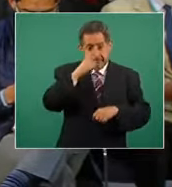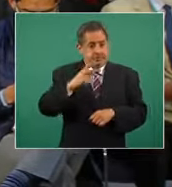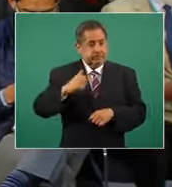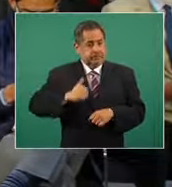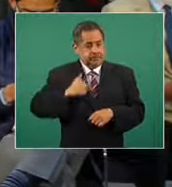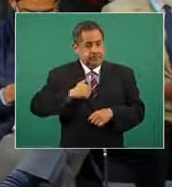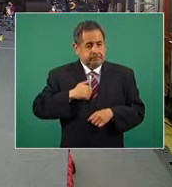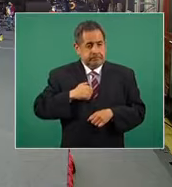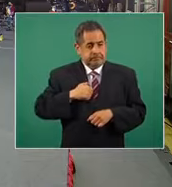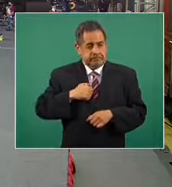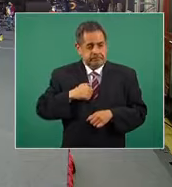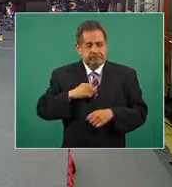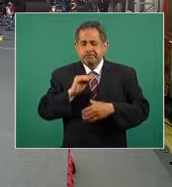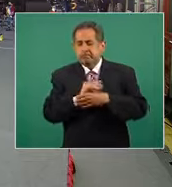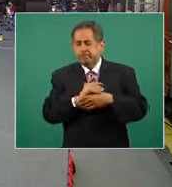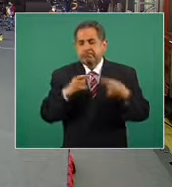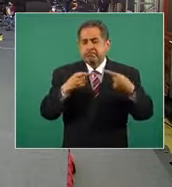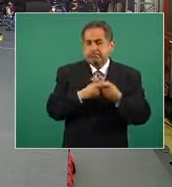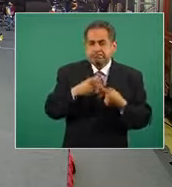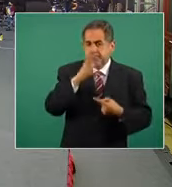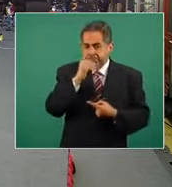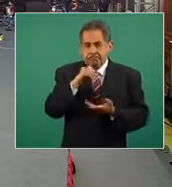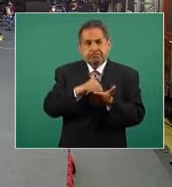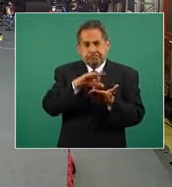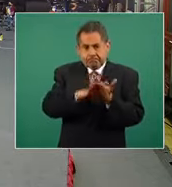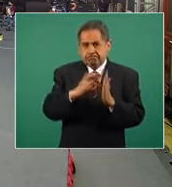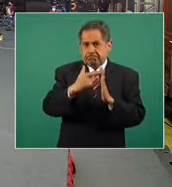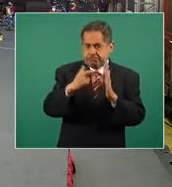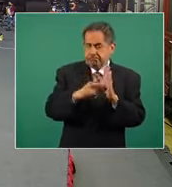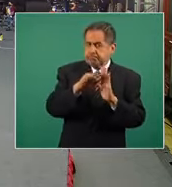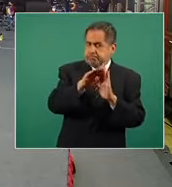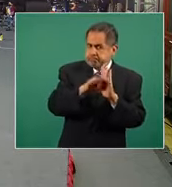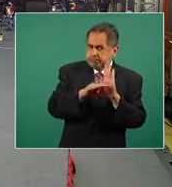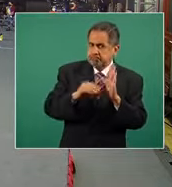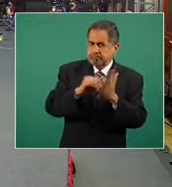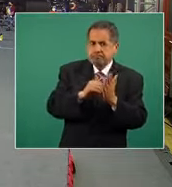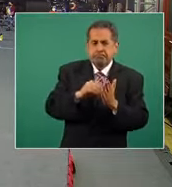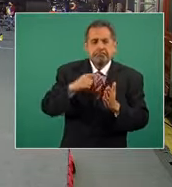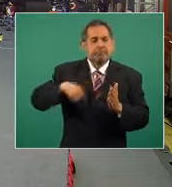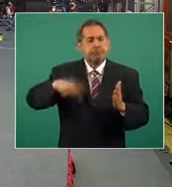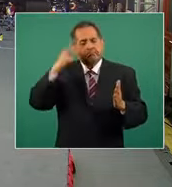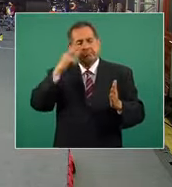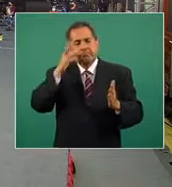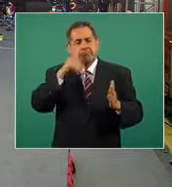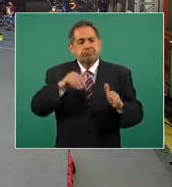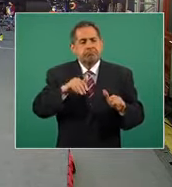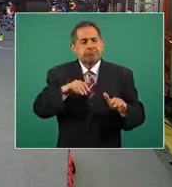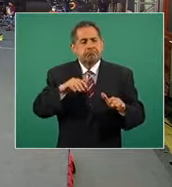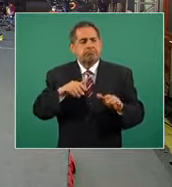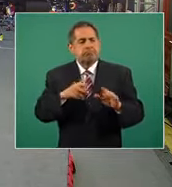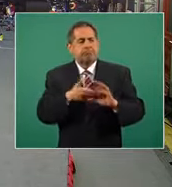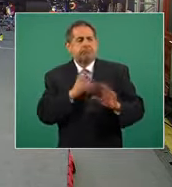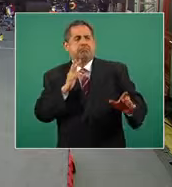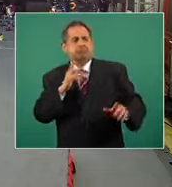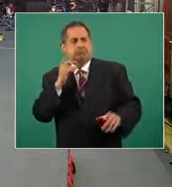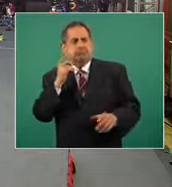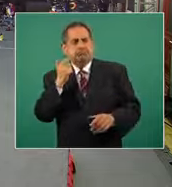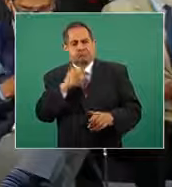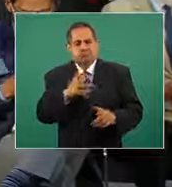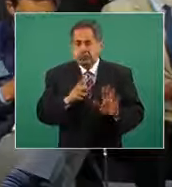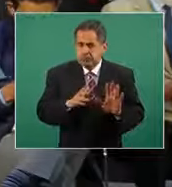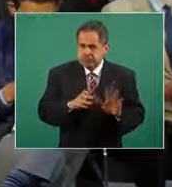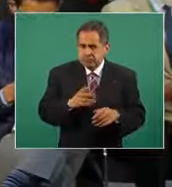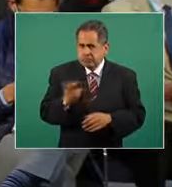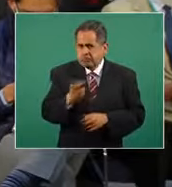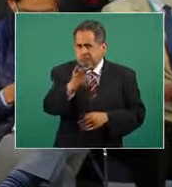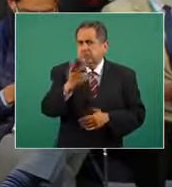hay reglas puestas por la reforma energética anterior y que no se pueden echar para atrás. Solo preguntarle, o sea, qué responde a